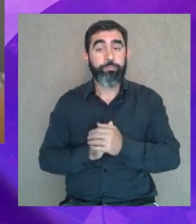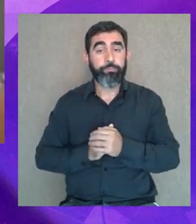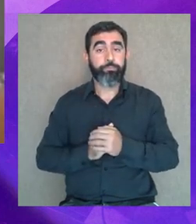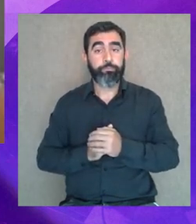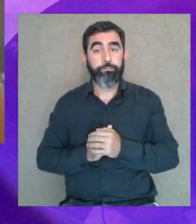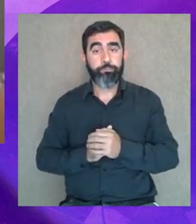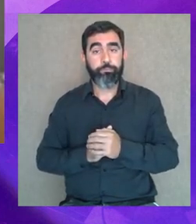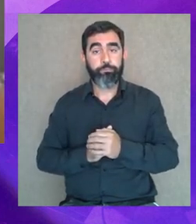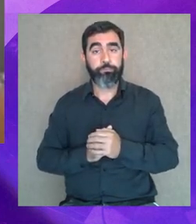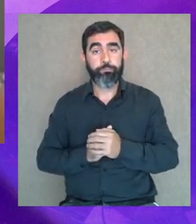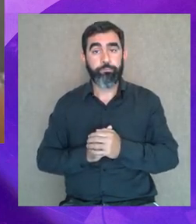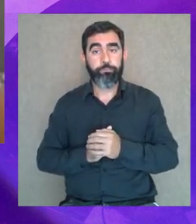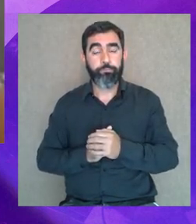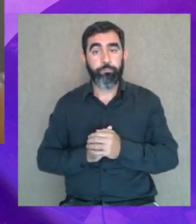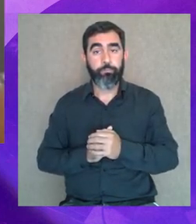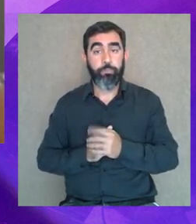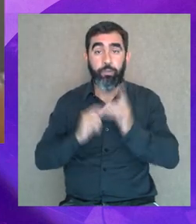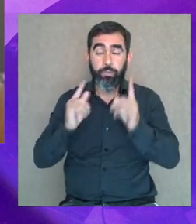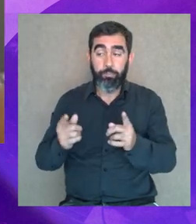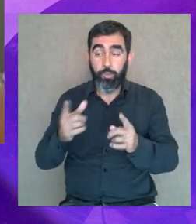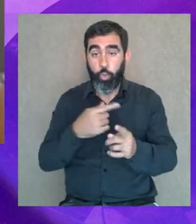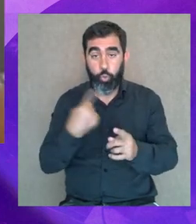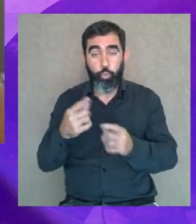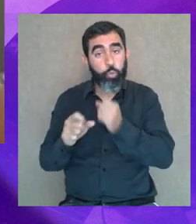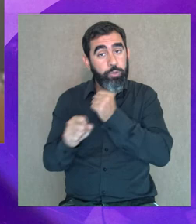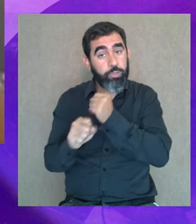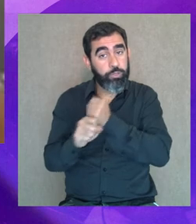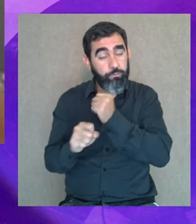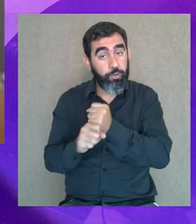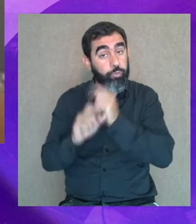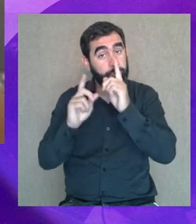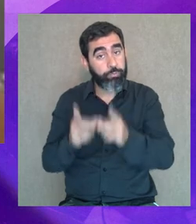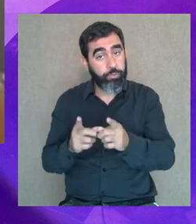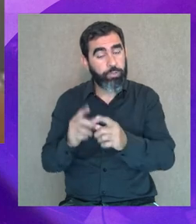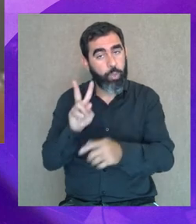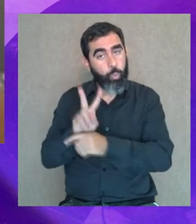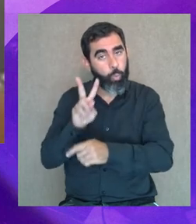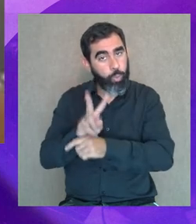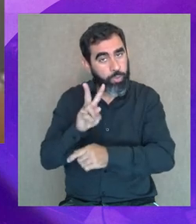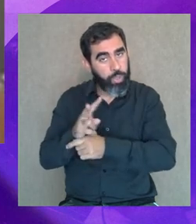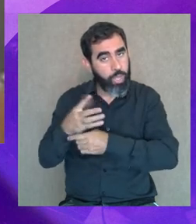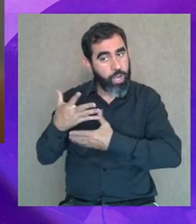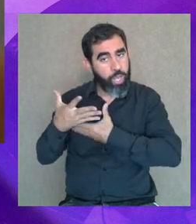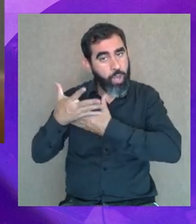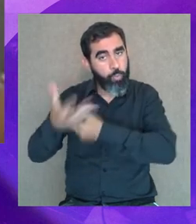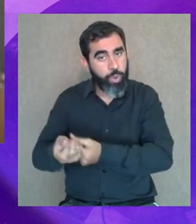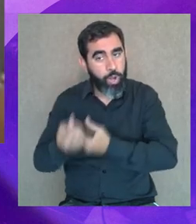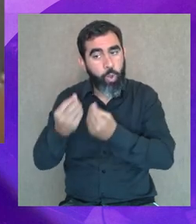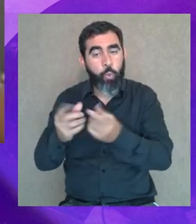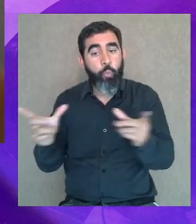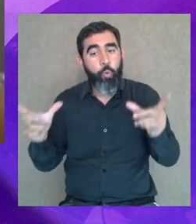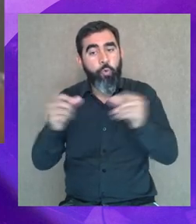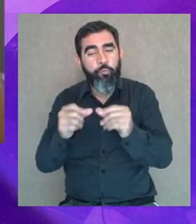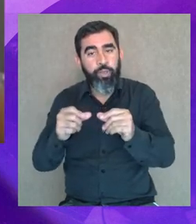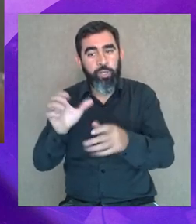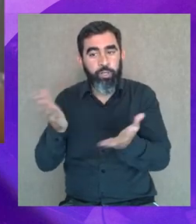vivo mantenido ahí con nosotros ese trabajo de cuidarlas y como como